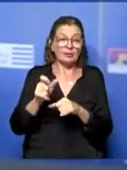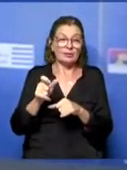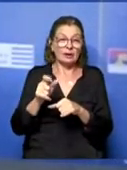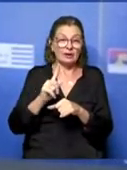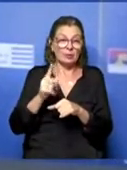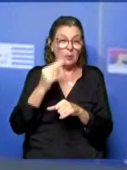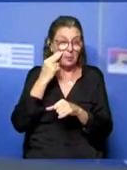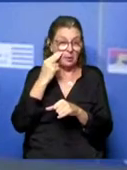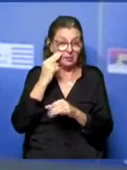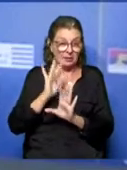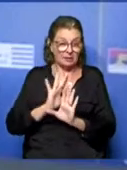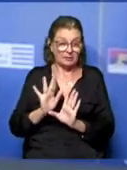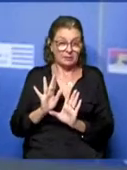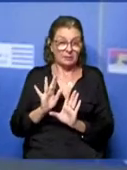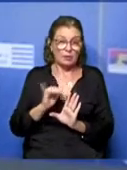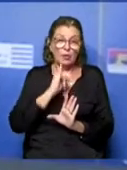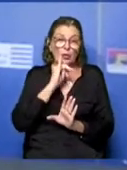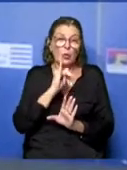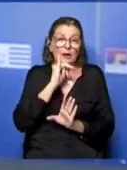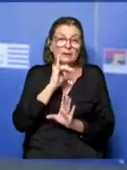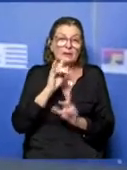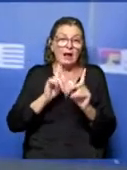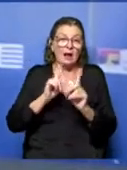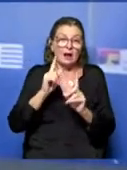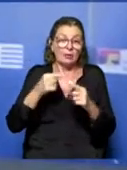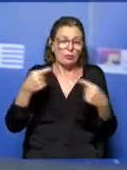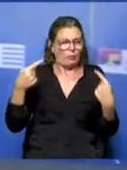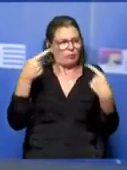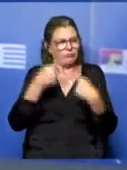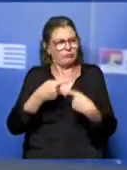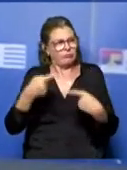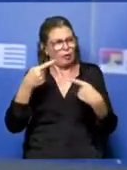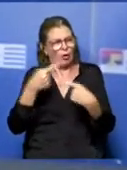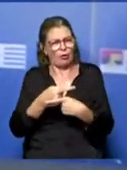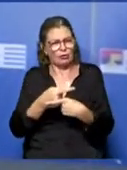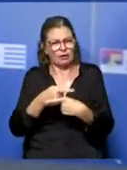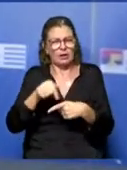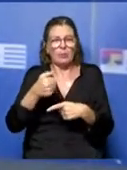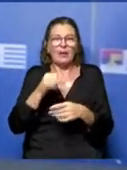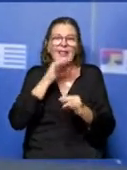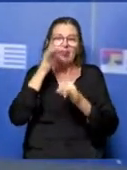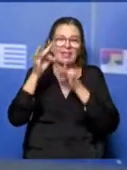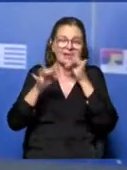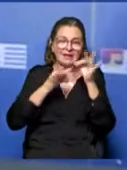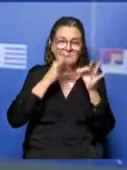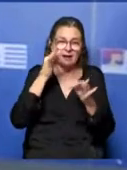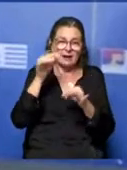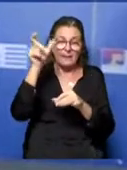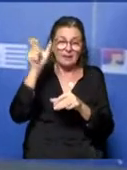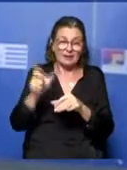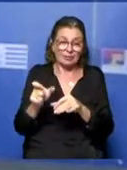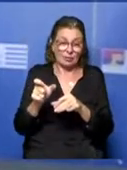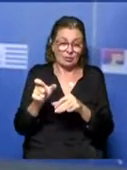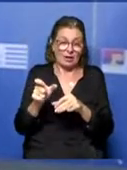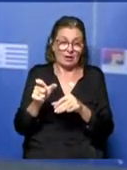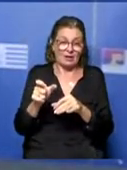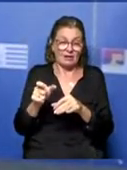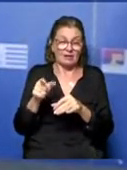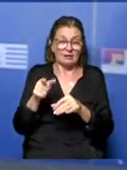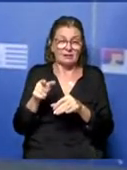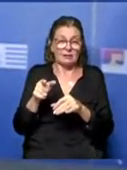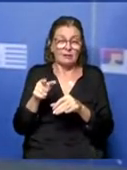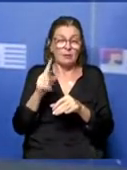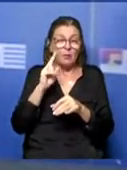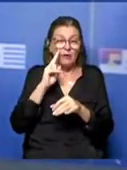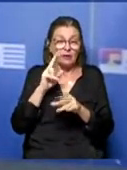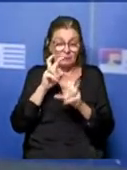víctima. Cuenta un cuento que tiene enormes contradicciones con lo que luego declara la presunta víctima. En ese caso vamos a